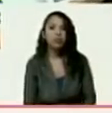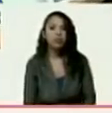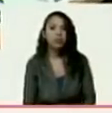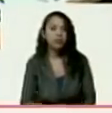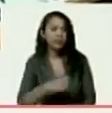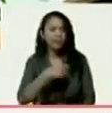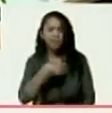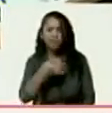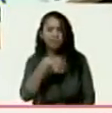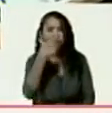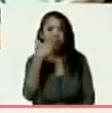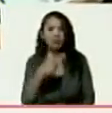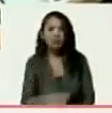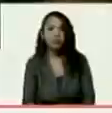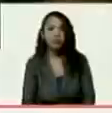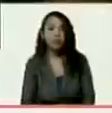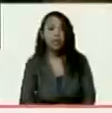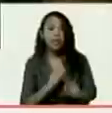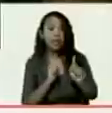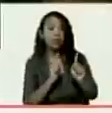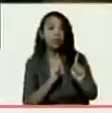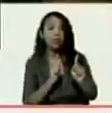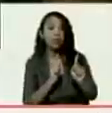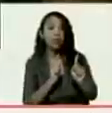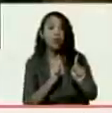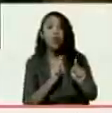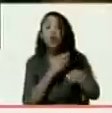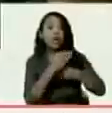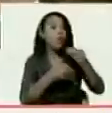Qué pena. Mientras tanto,